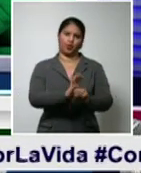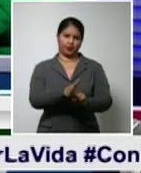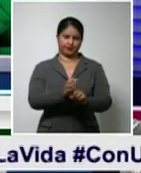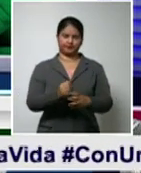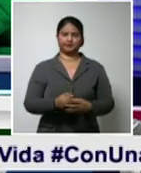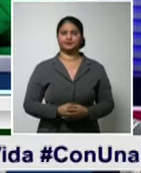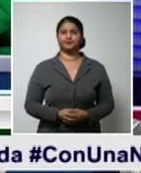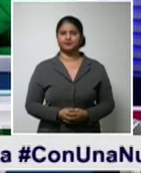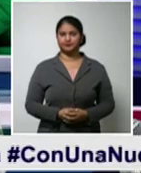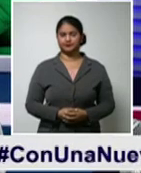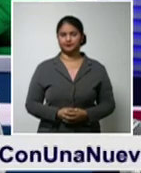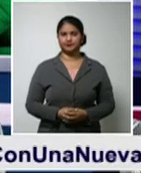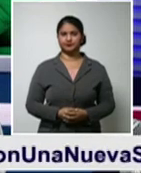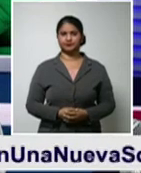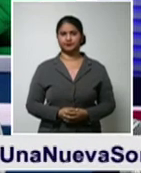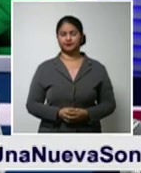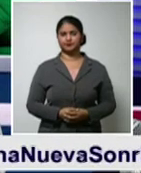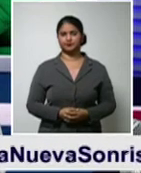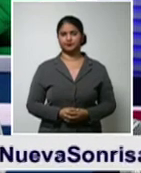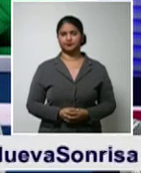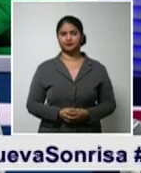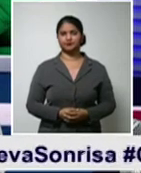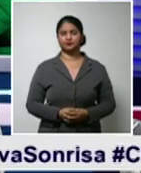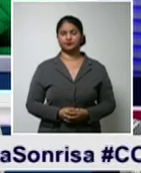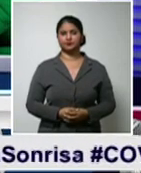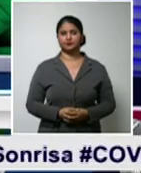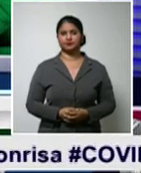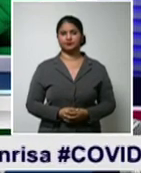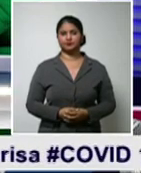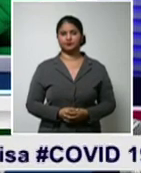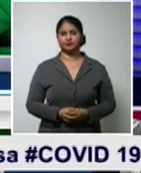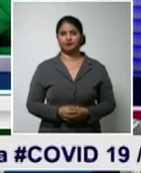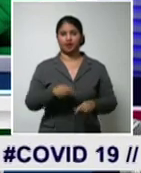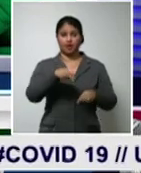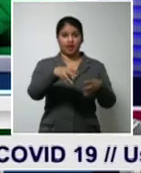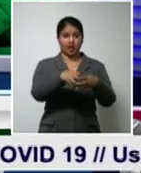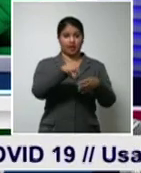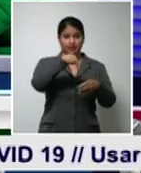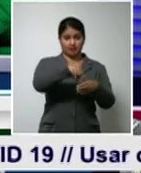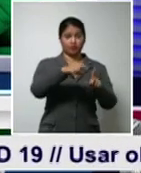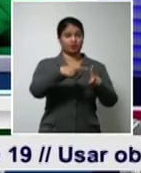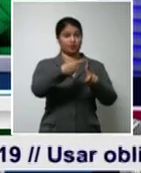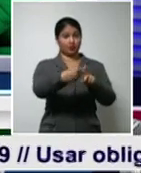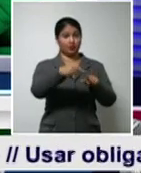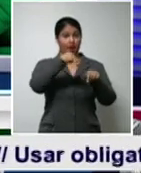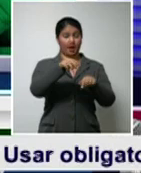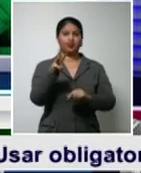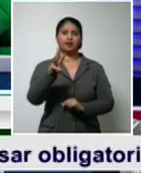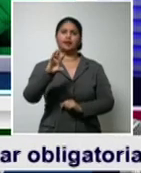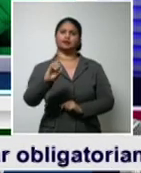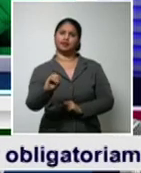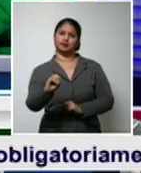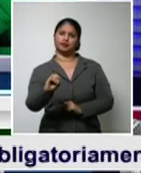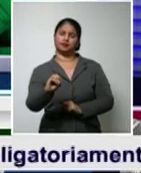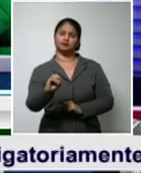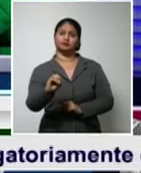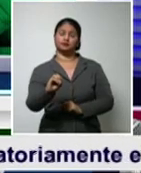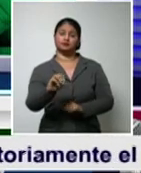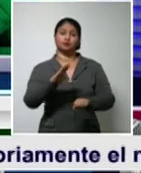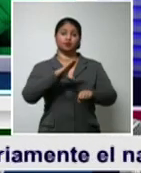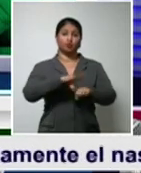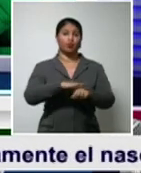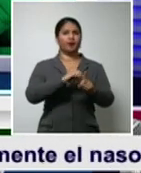Como ya yo dije, el 30 de los pacientes diagnosticados están vinculados con viajeros